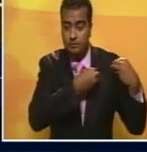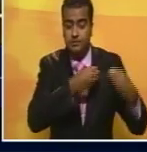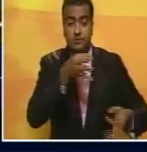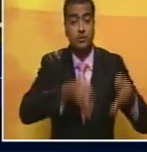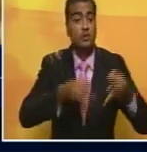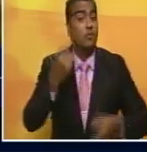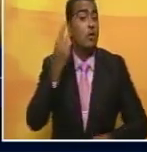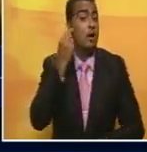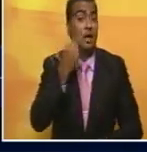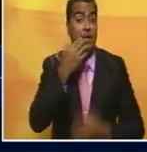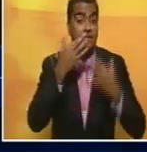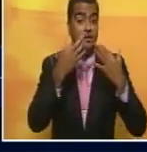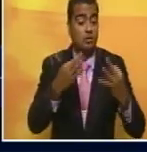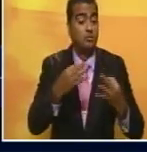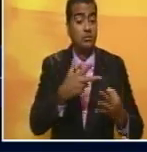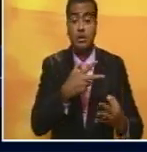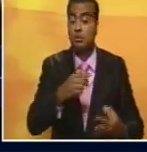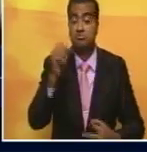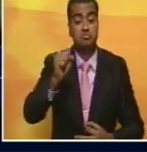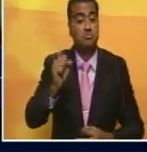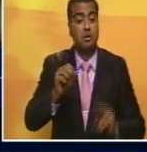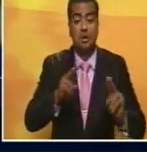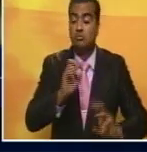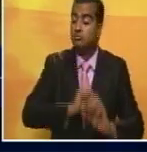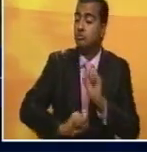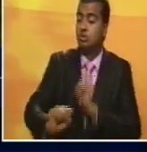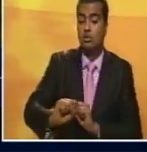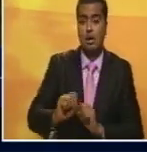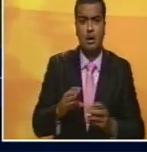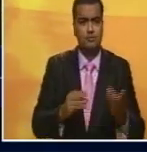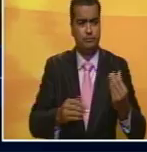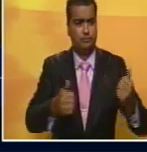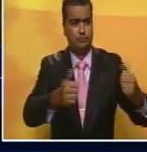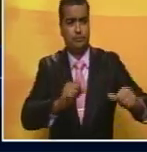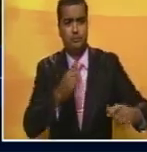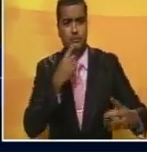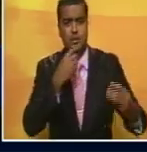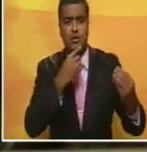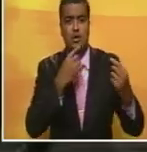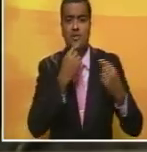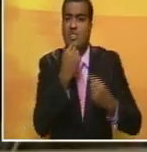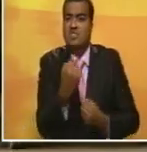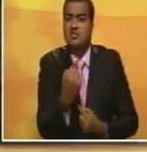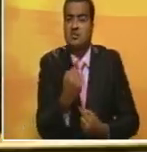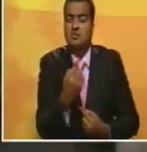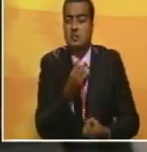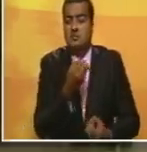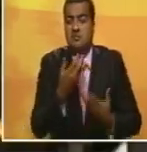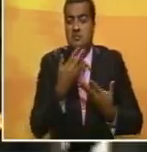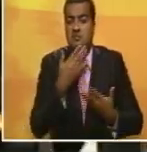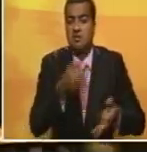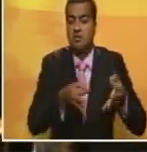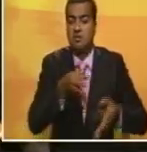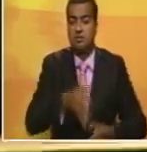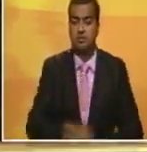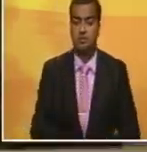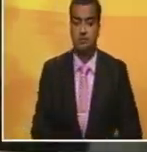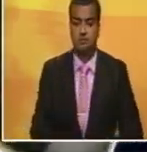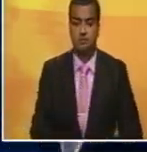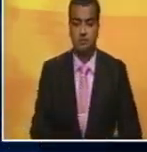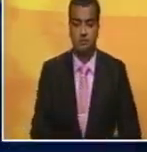abogada advirtió que Elías no aceptará cargos en su contra y mucho menos delatará para conseguir beneficios